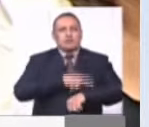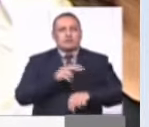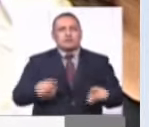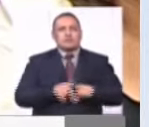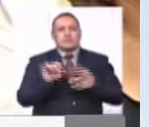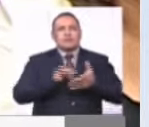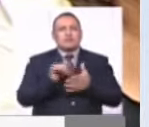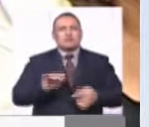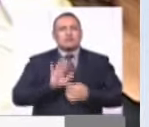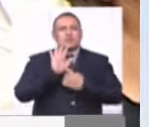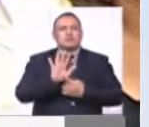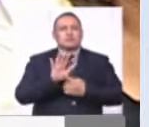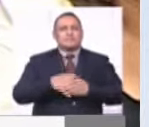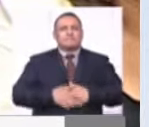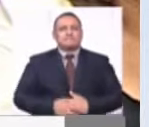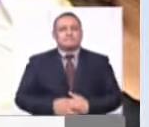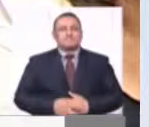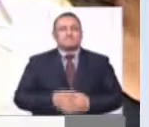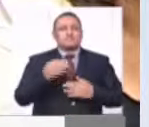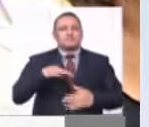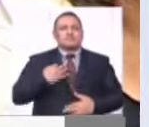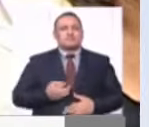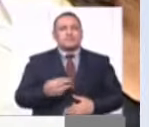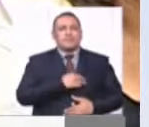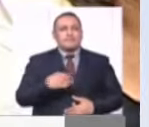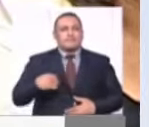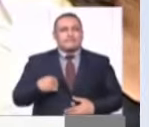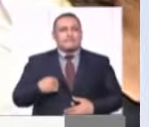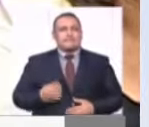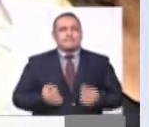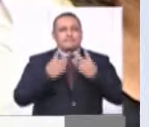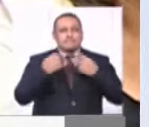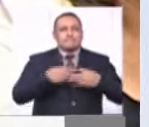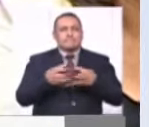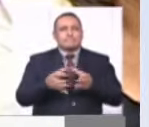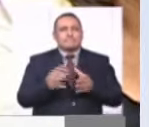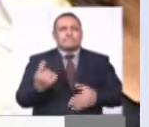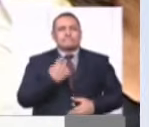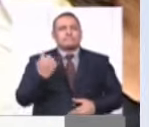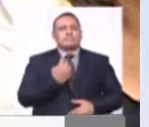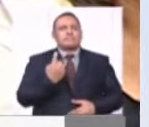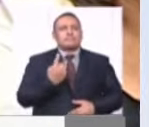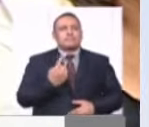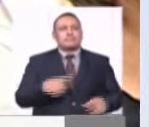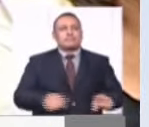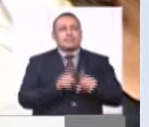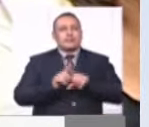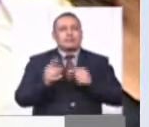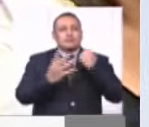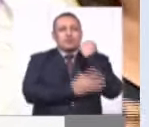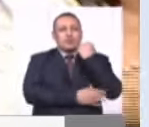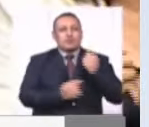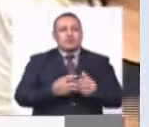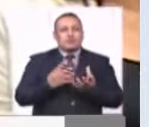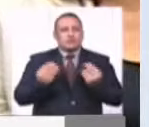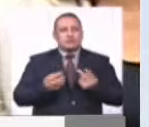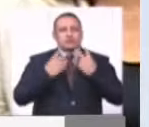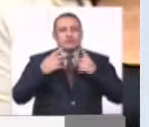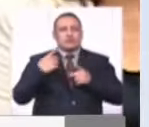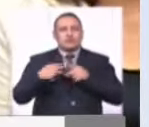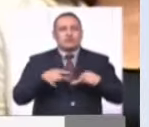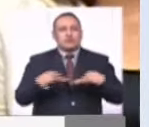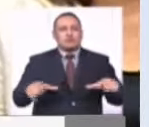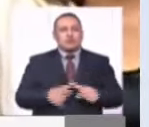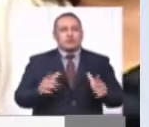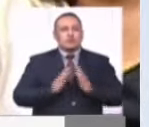cual represento. Señor ministro, hay un índice de pobreza multidimensional en la